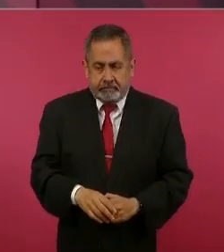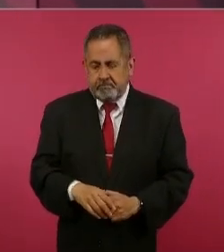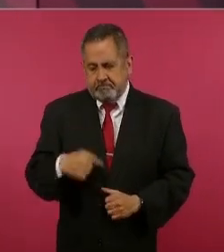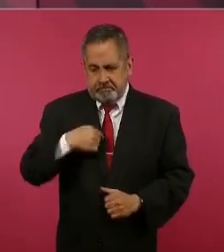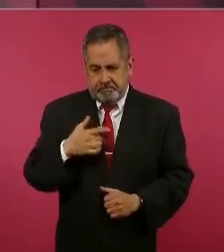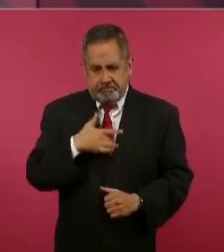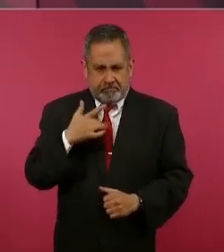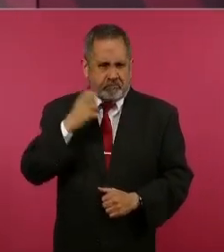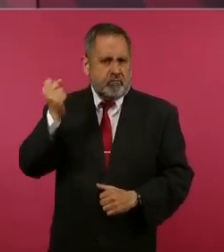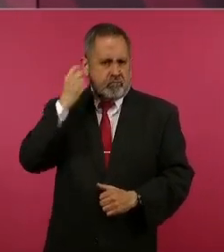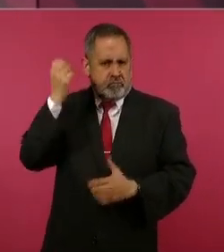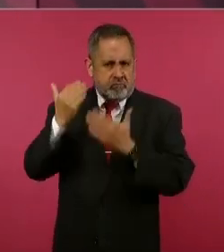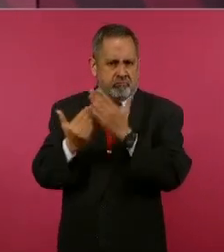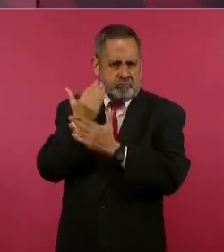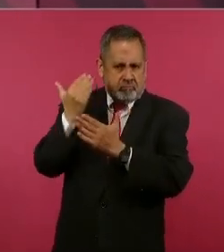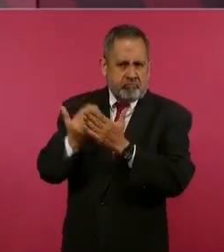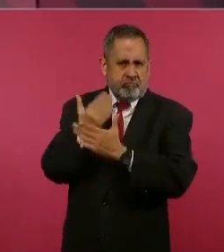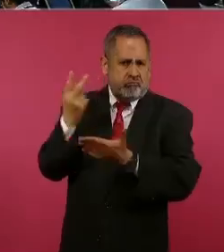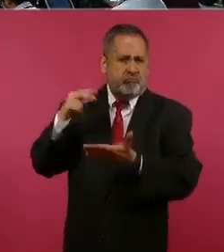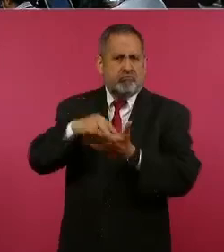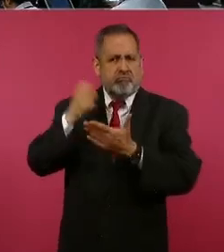hagamos mañaneras.